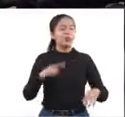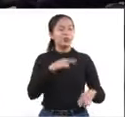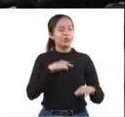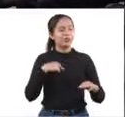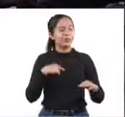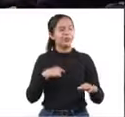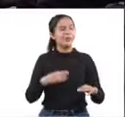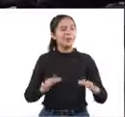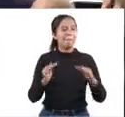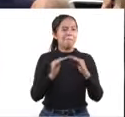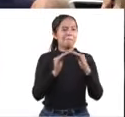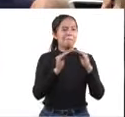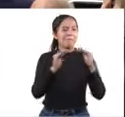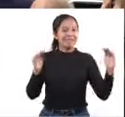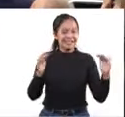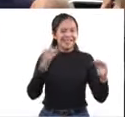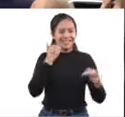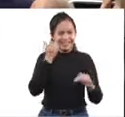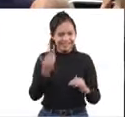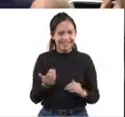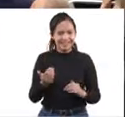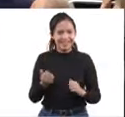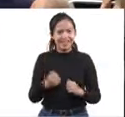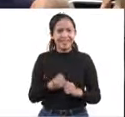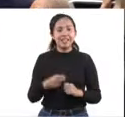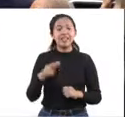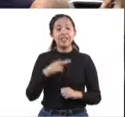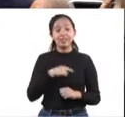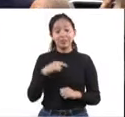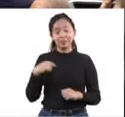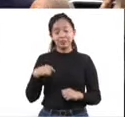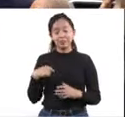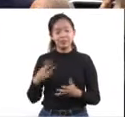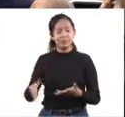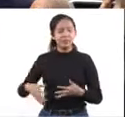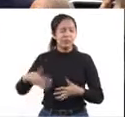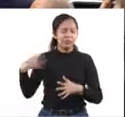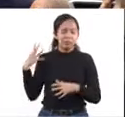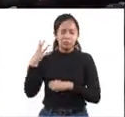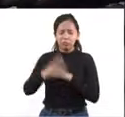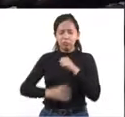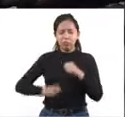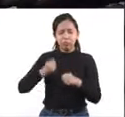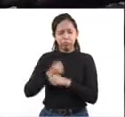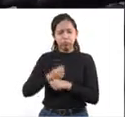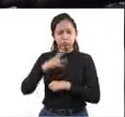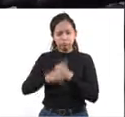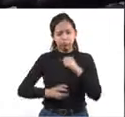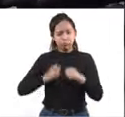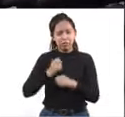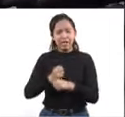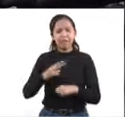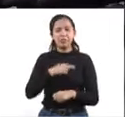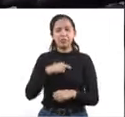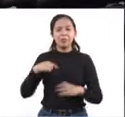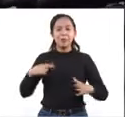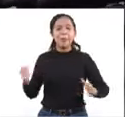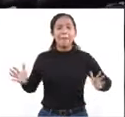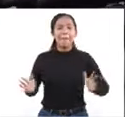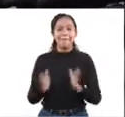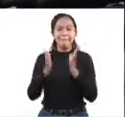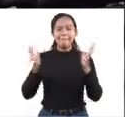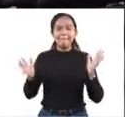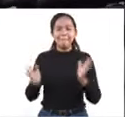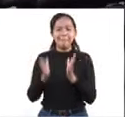para acá. De allá para acá llevamos décadas, Armando y yo, de estar empujando, luchando